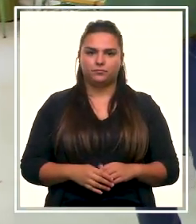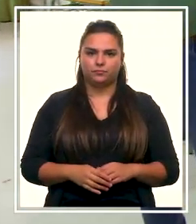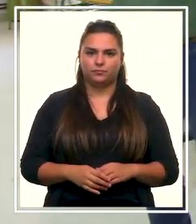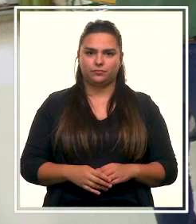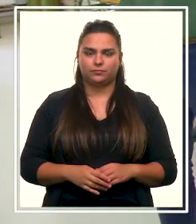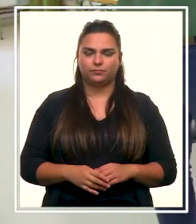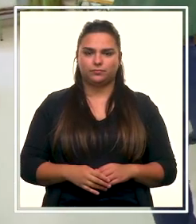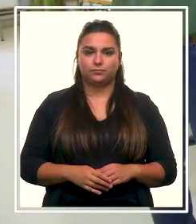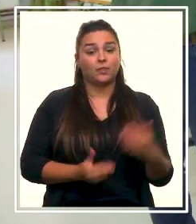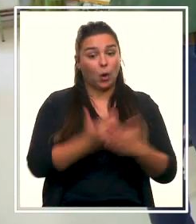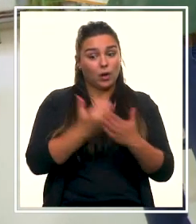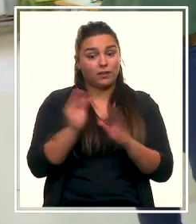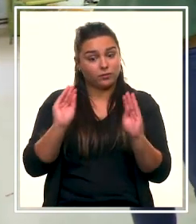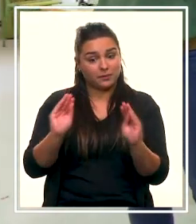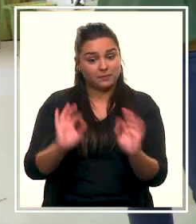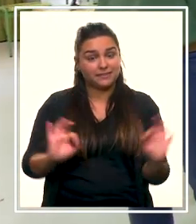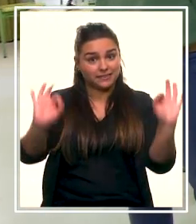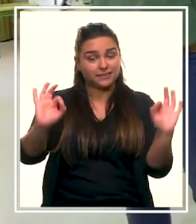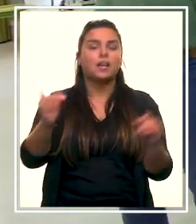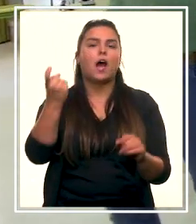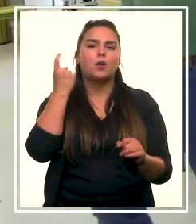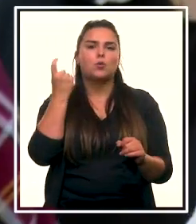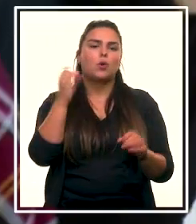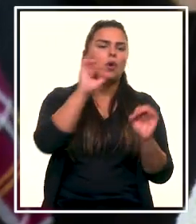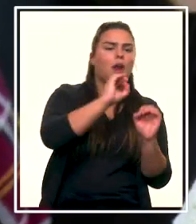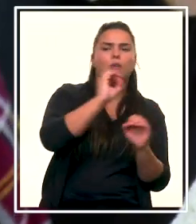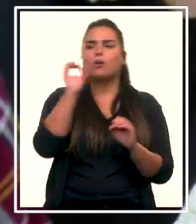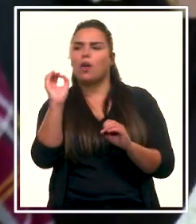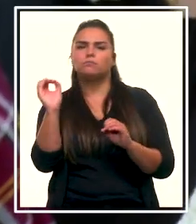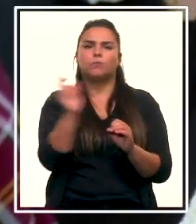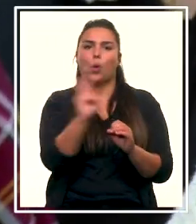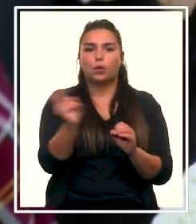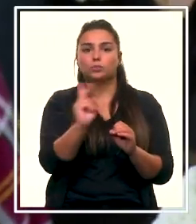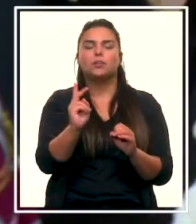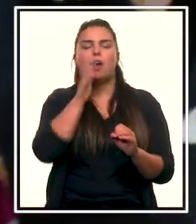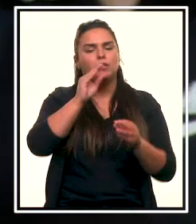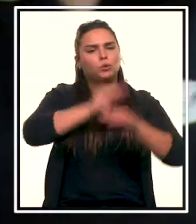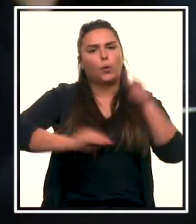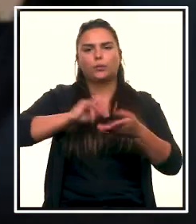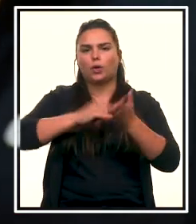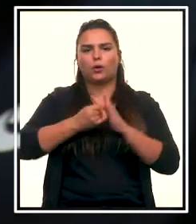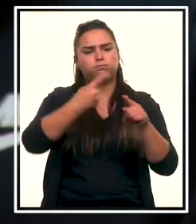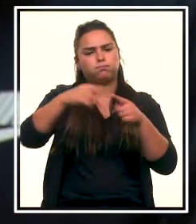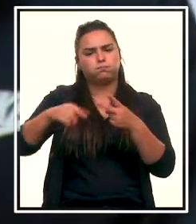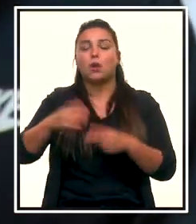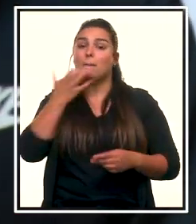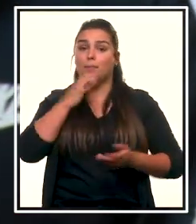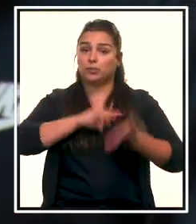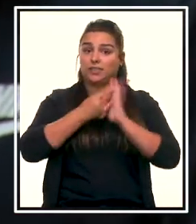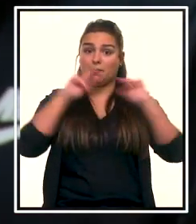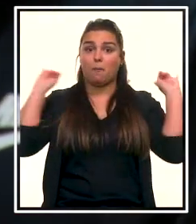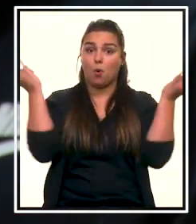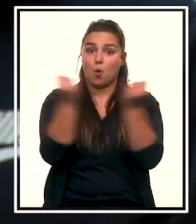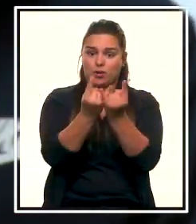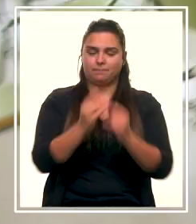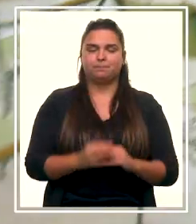En estas jornadas formativas, los alumnos de ambos grados han podido conocer distintas soluciones tecnológicas, como el sistema de bucle magnético,